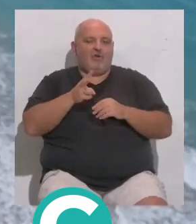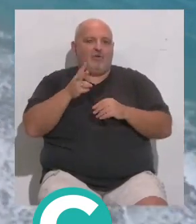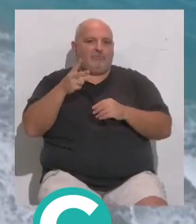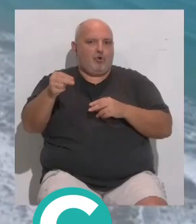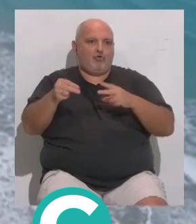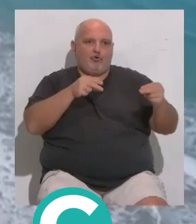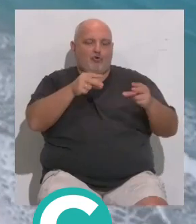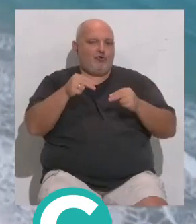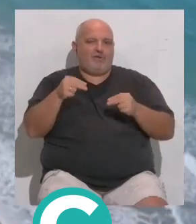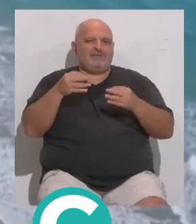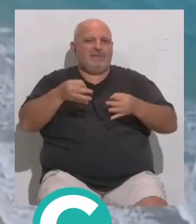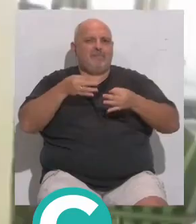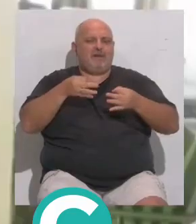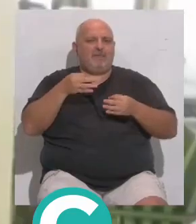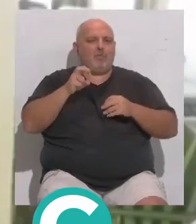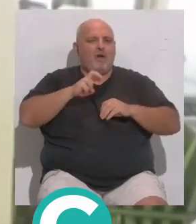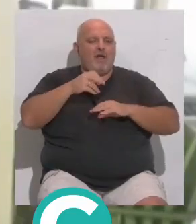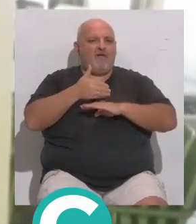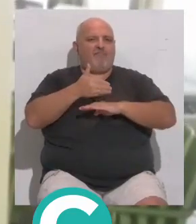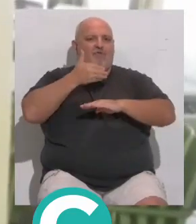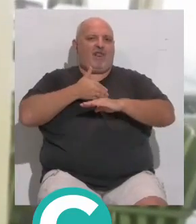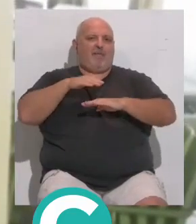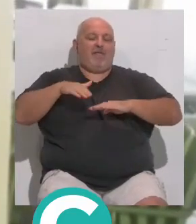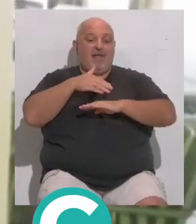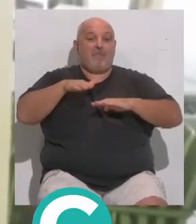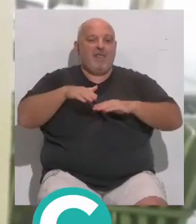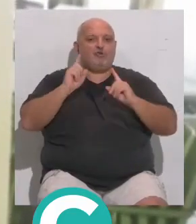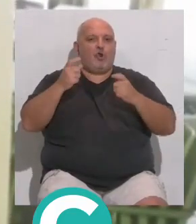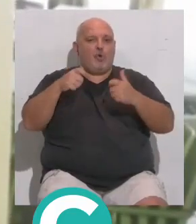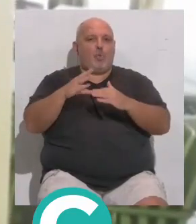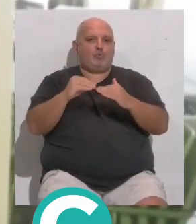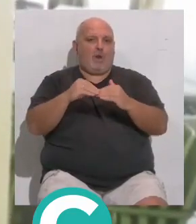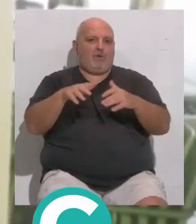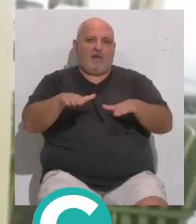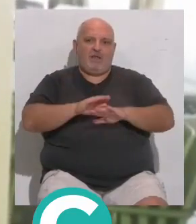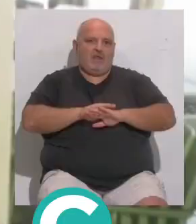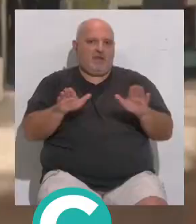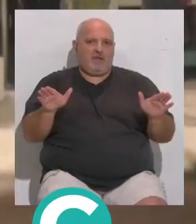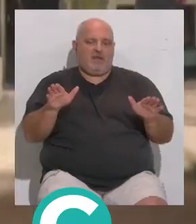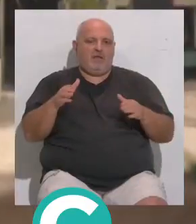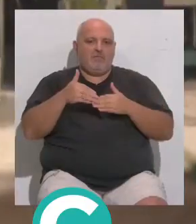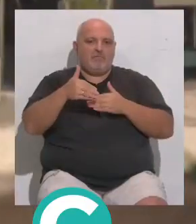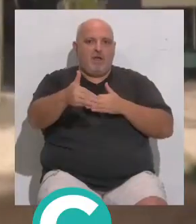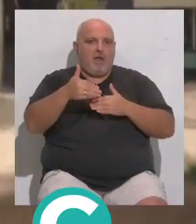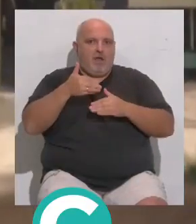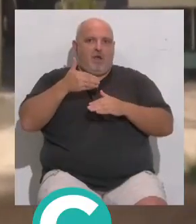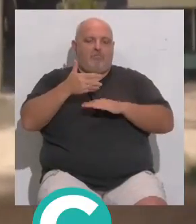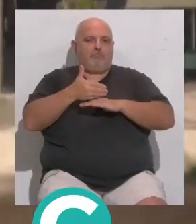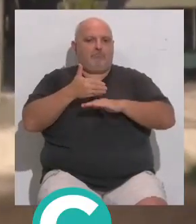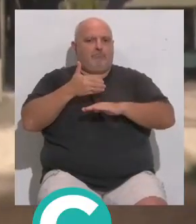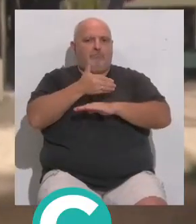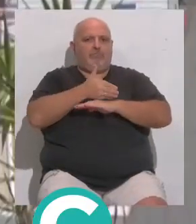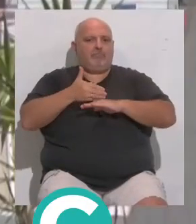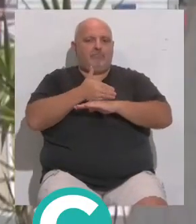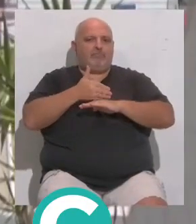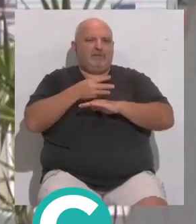muchísimos chiringuitos. Siempre que se van a poner fuera, tienen que estar fuera de la playa. La playa es para los usuarios de la playa. Y no hay por qué irse a 300 metros siempre. Habrá que justificar que